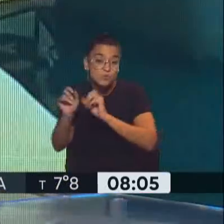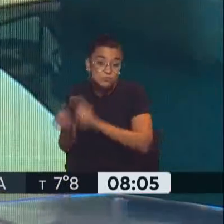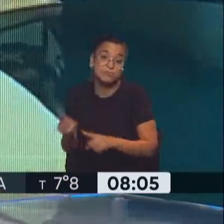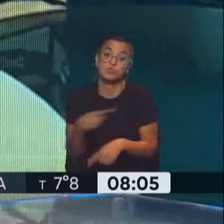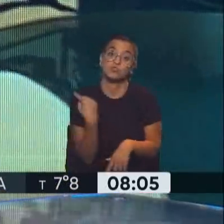pausa